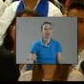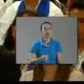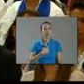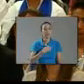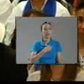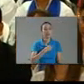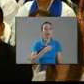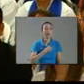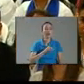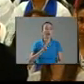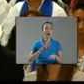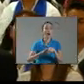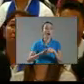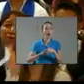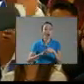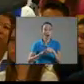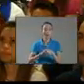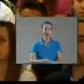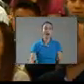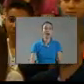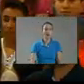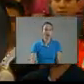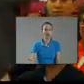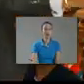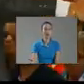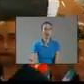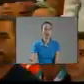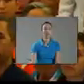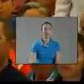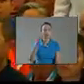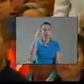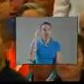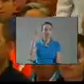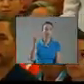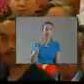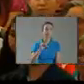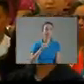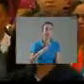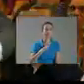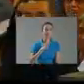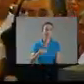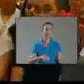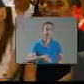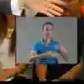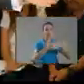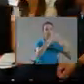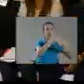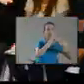frente aquellos que quieren cobertura, mis hermanos pastores de ancianos, los atienden.